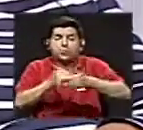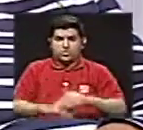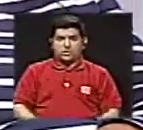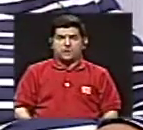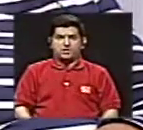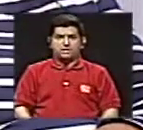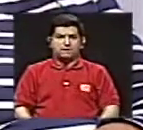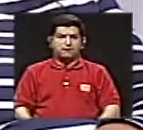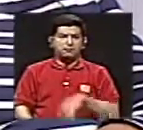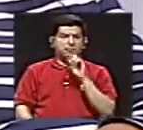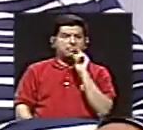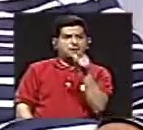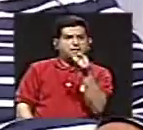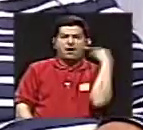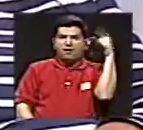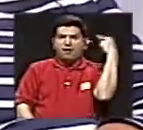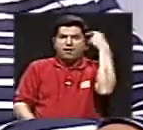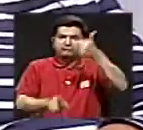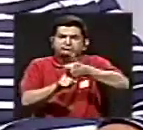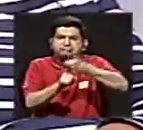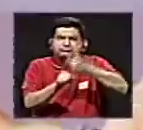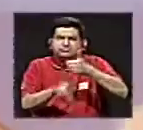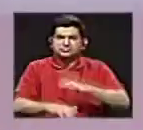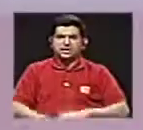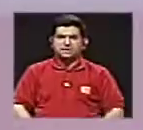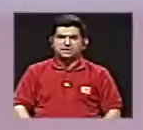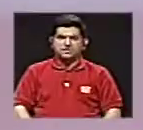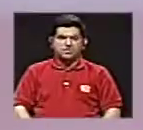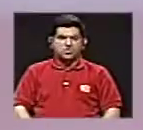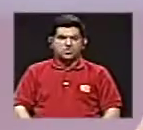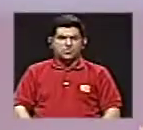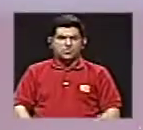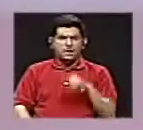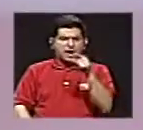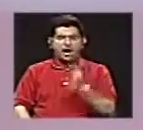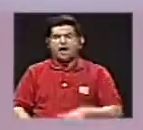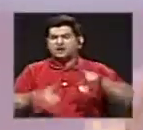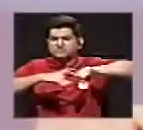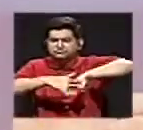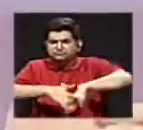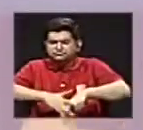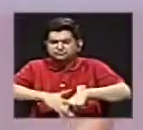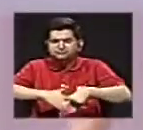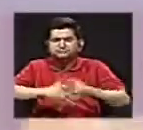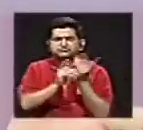sido el Estado mismo, ¿verdad? El Estado ha comenzado